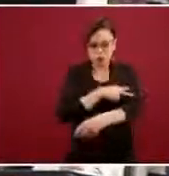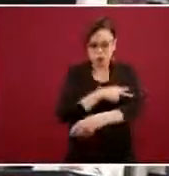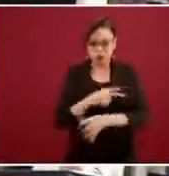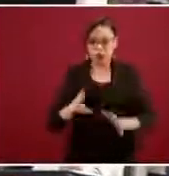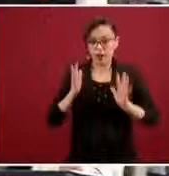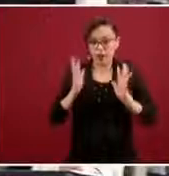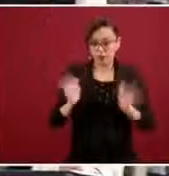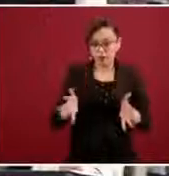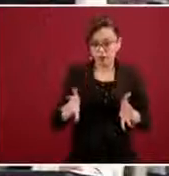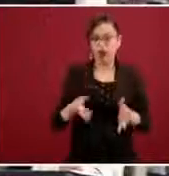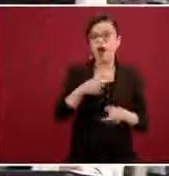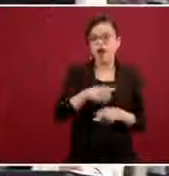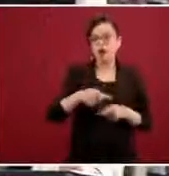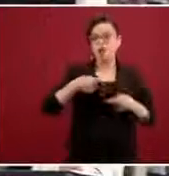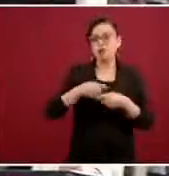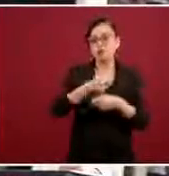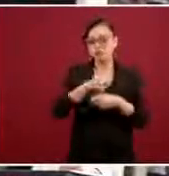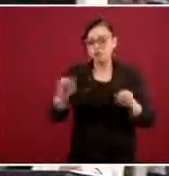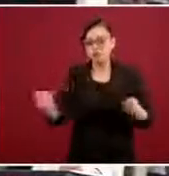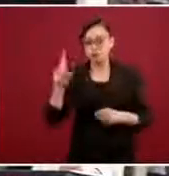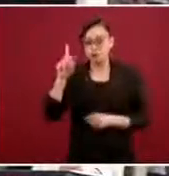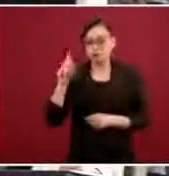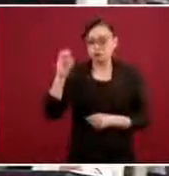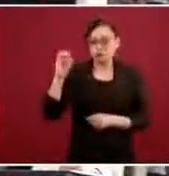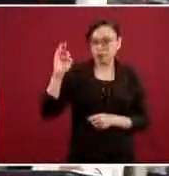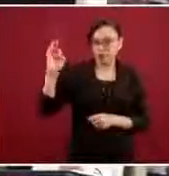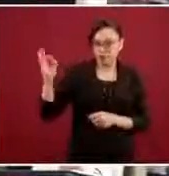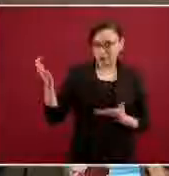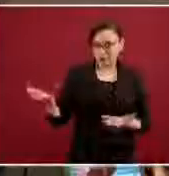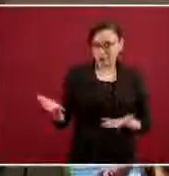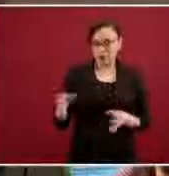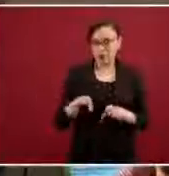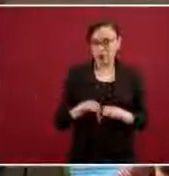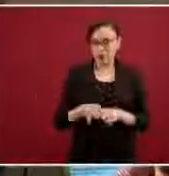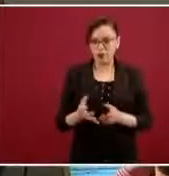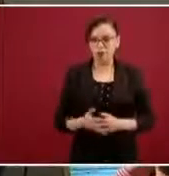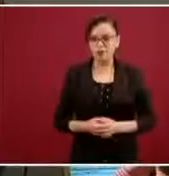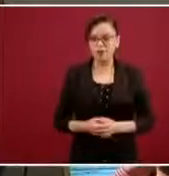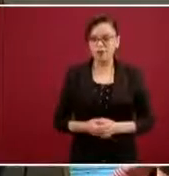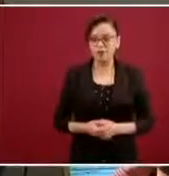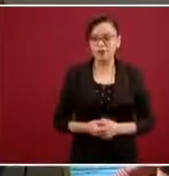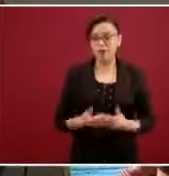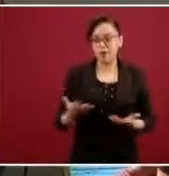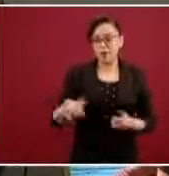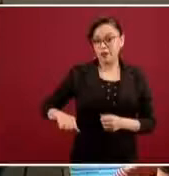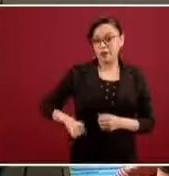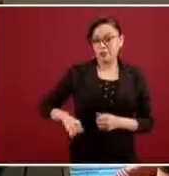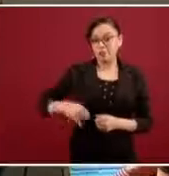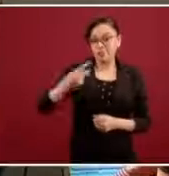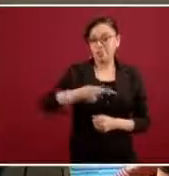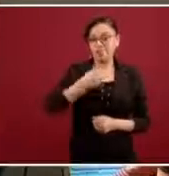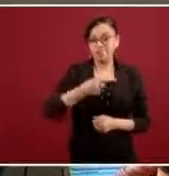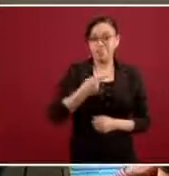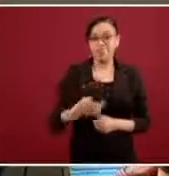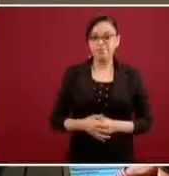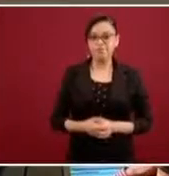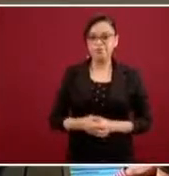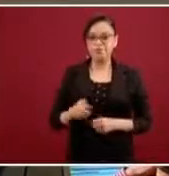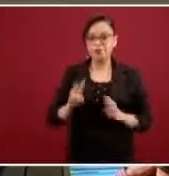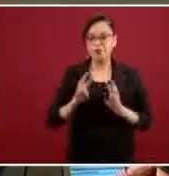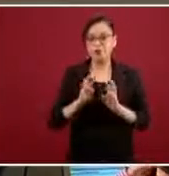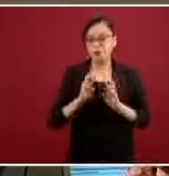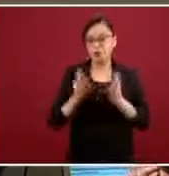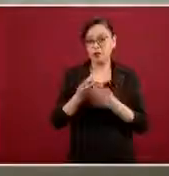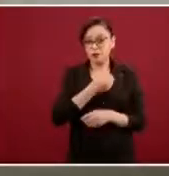se publique en el diario oficial de la Federación? Buena pregunta. El Consejo de Salubridad